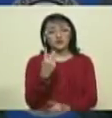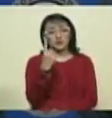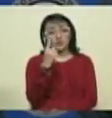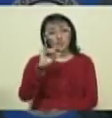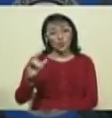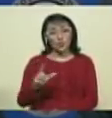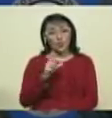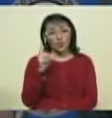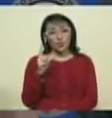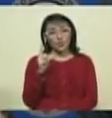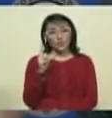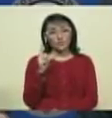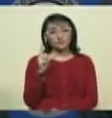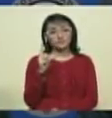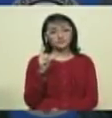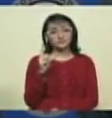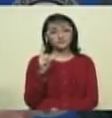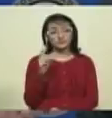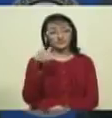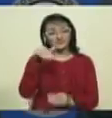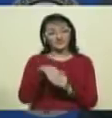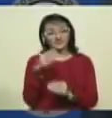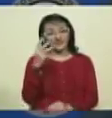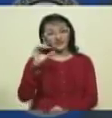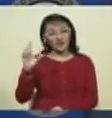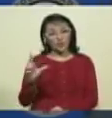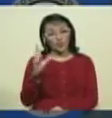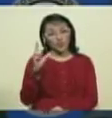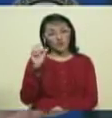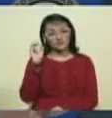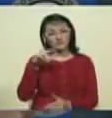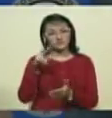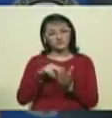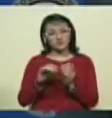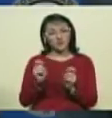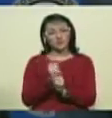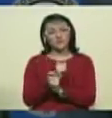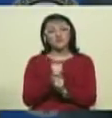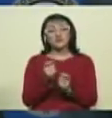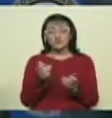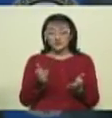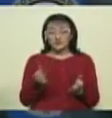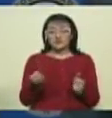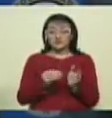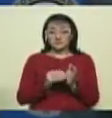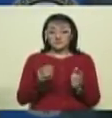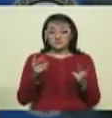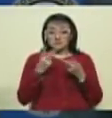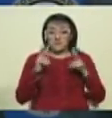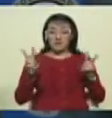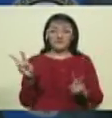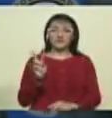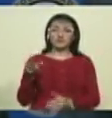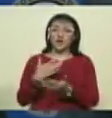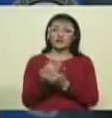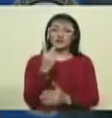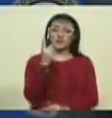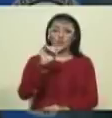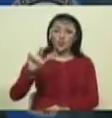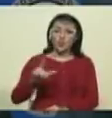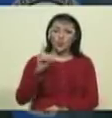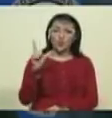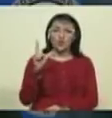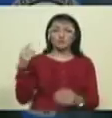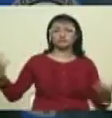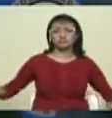julio, porque con la elección el 30 de julio de la Asamblea Nacional Constituyente vino la paz a Venezuela, pero hasta el 31 de julio estuvieron